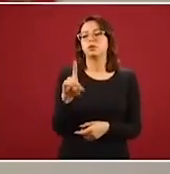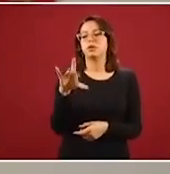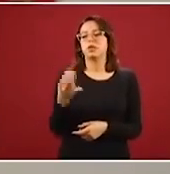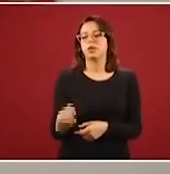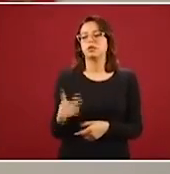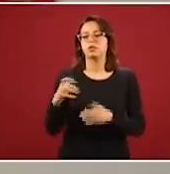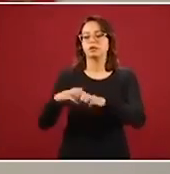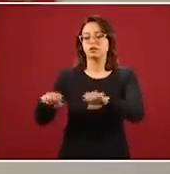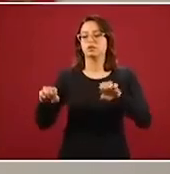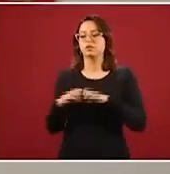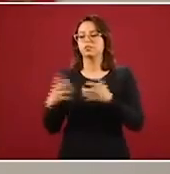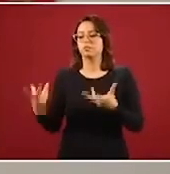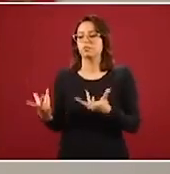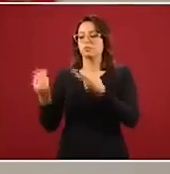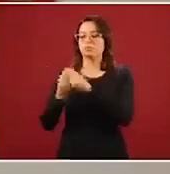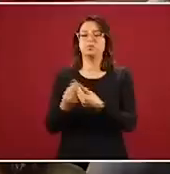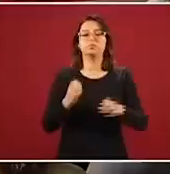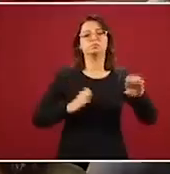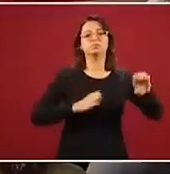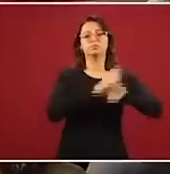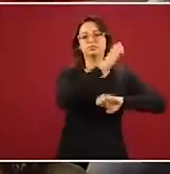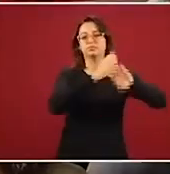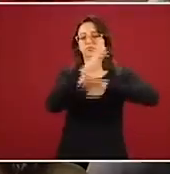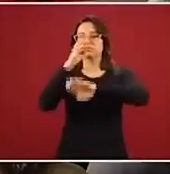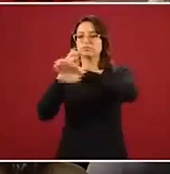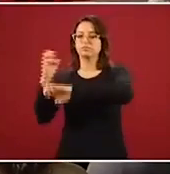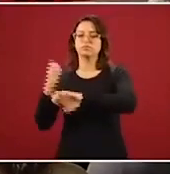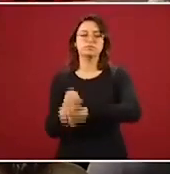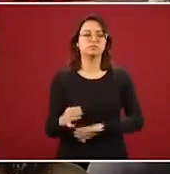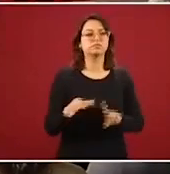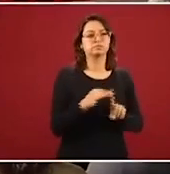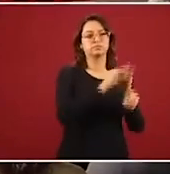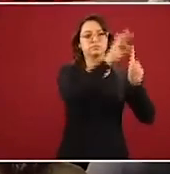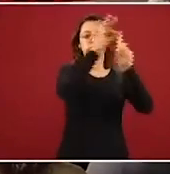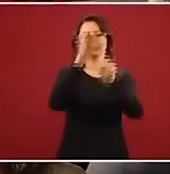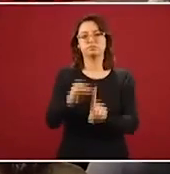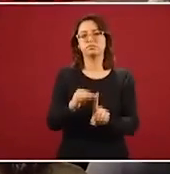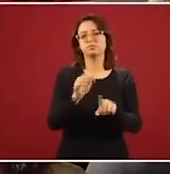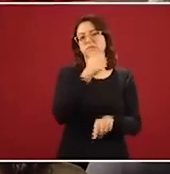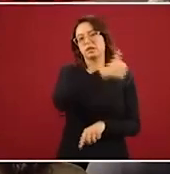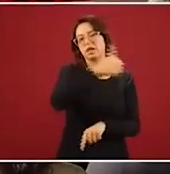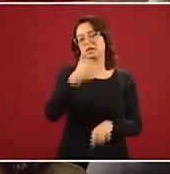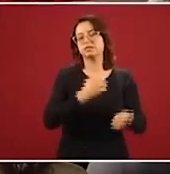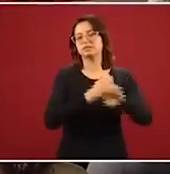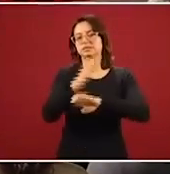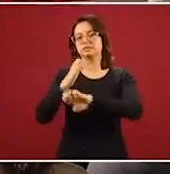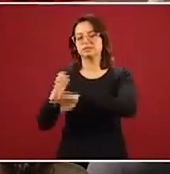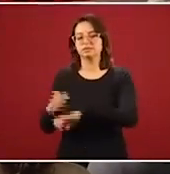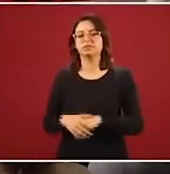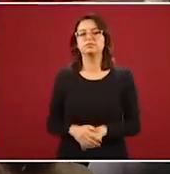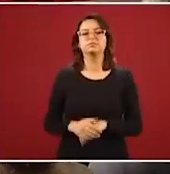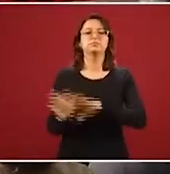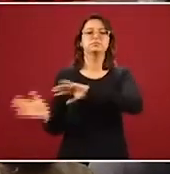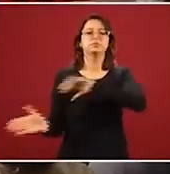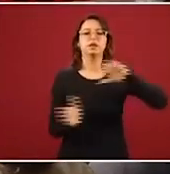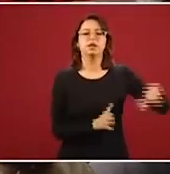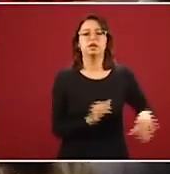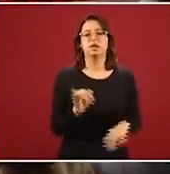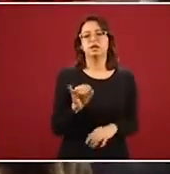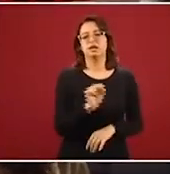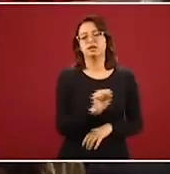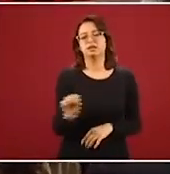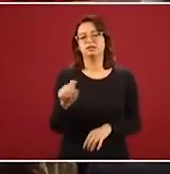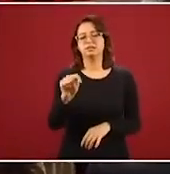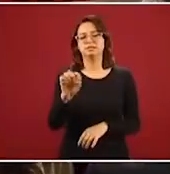nuevos líderes del Seguro Social en los estados. El ISSSTE, por su parte, también tiene acciones que son muy